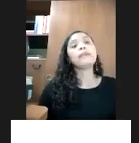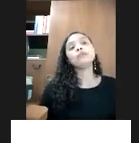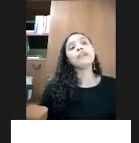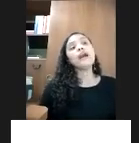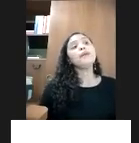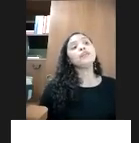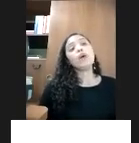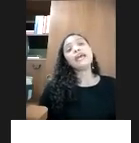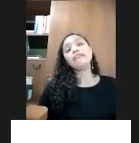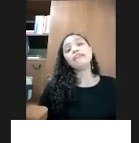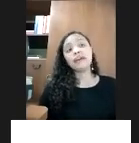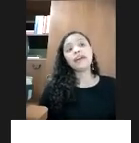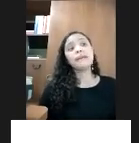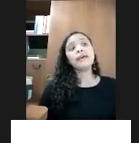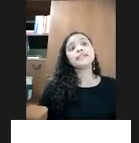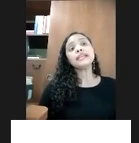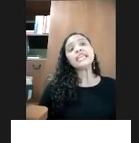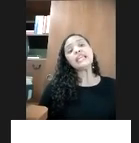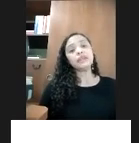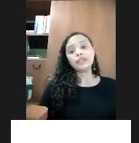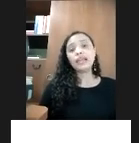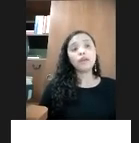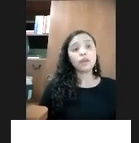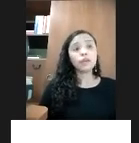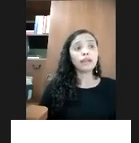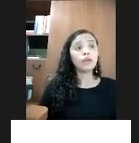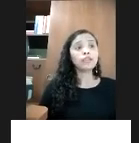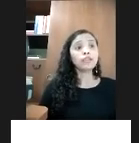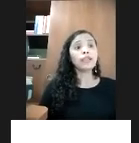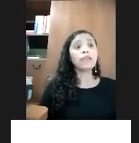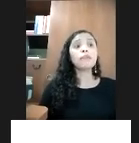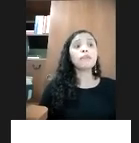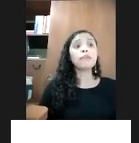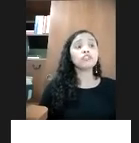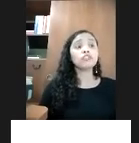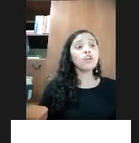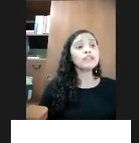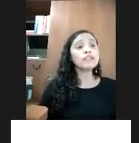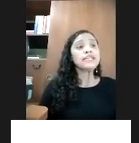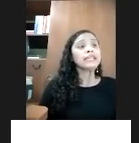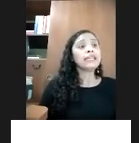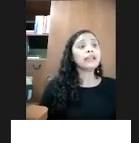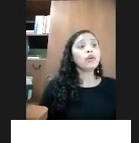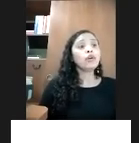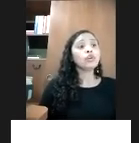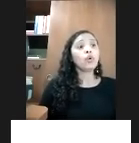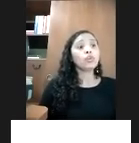Les preguntábamos cuáles enfermedades padecen, y la mayoría de los encuestados tiene hipertensión,